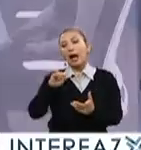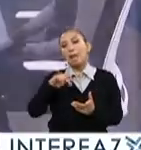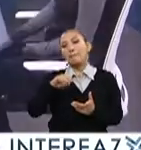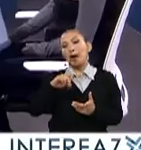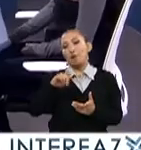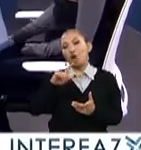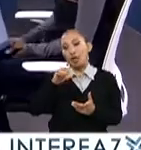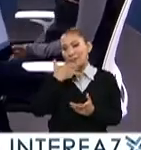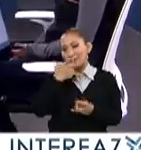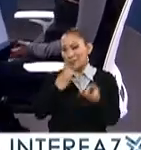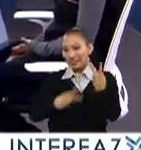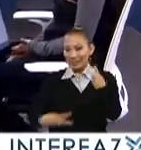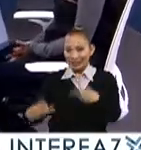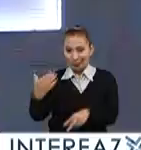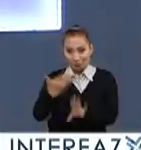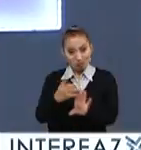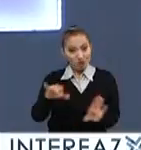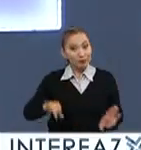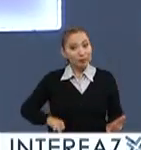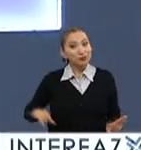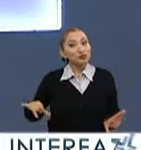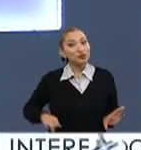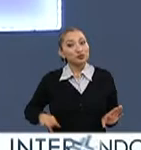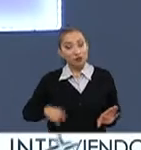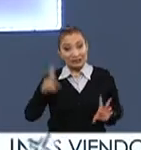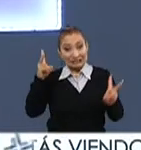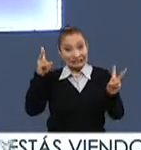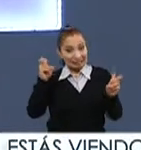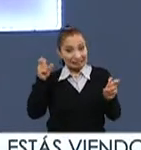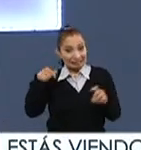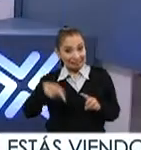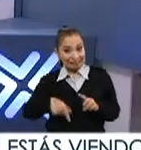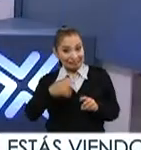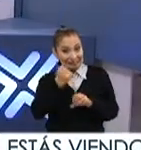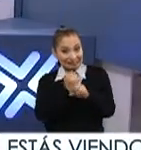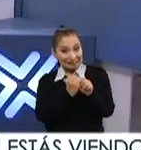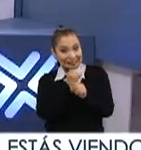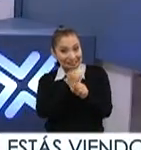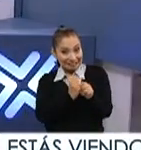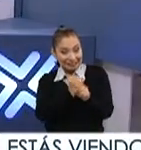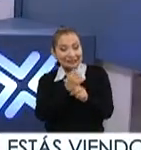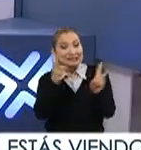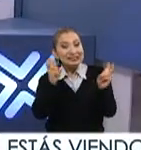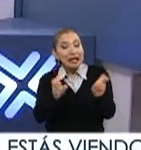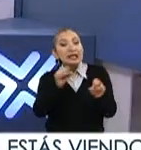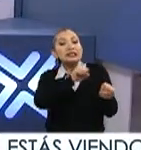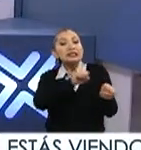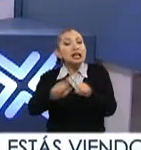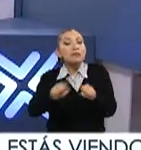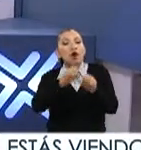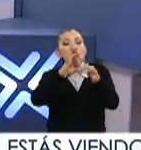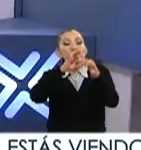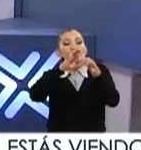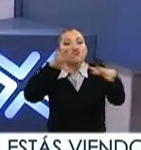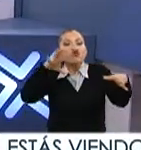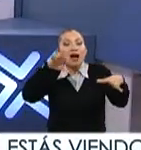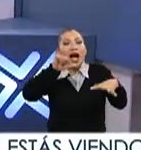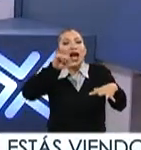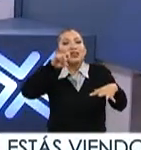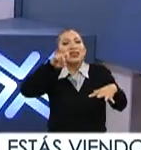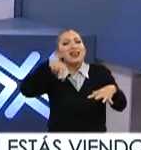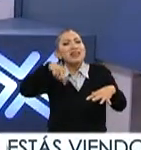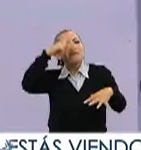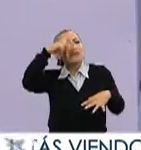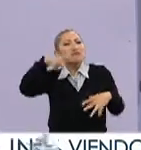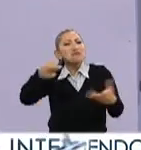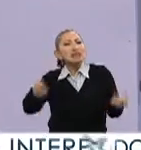bienvenida. Además, muy interesante el título de este reportaje, que es El sismo que fracturó el ADN de